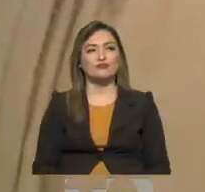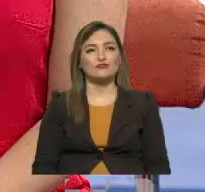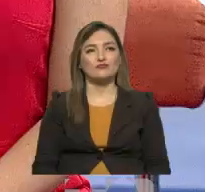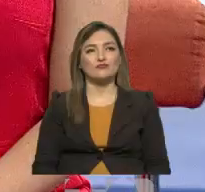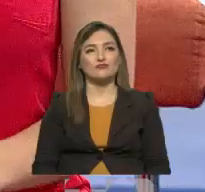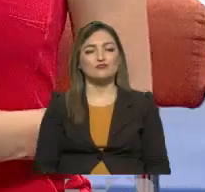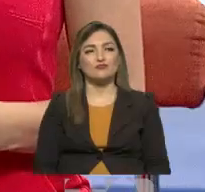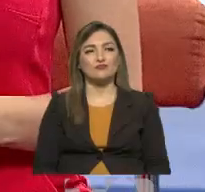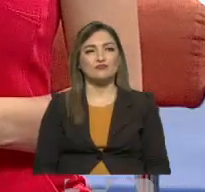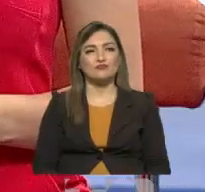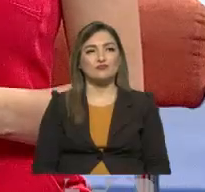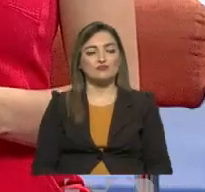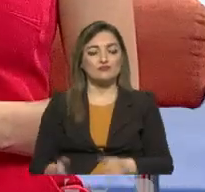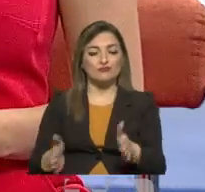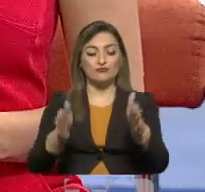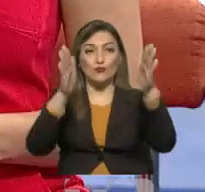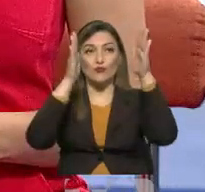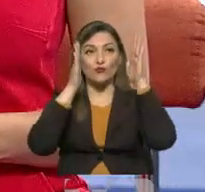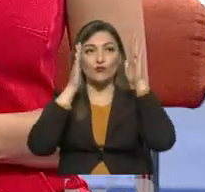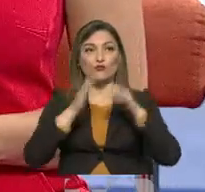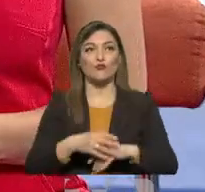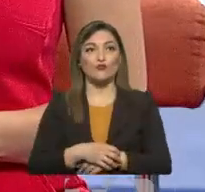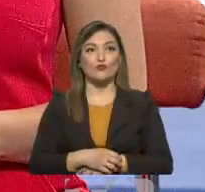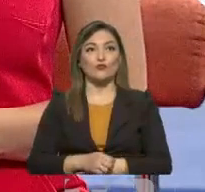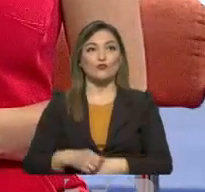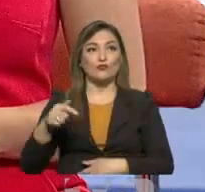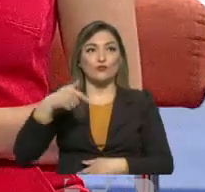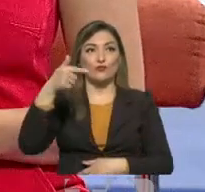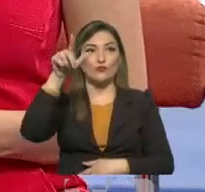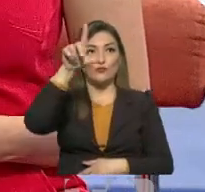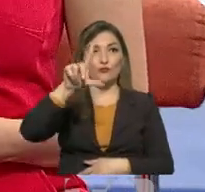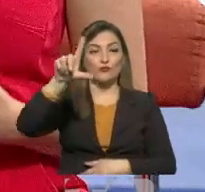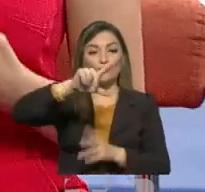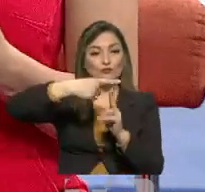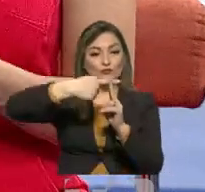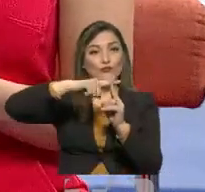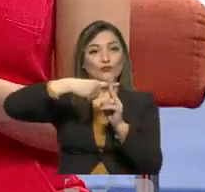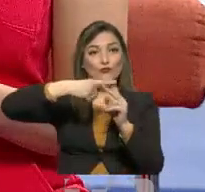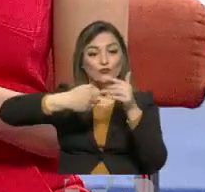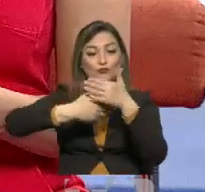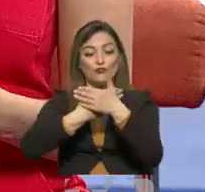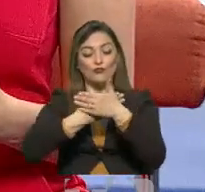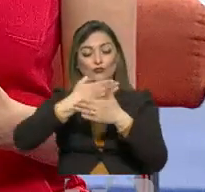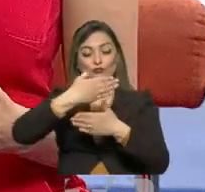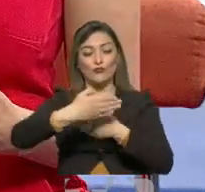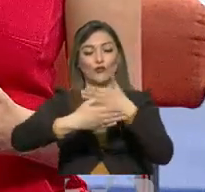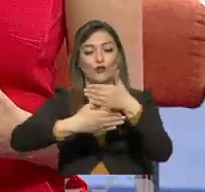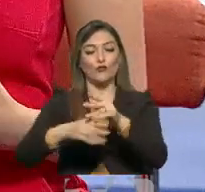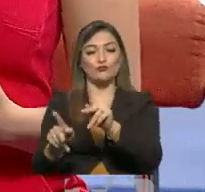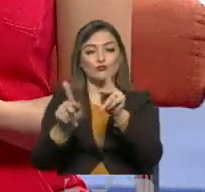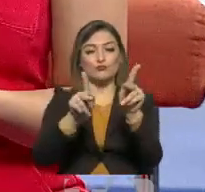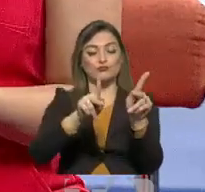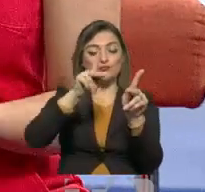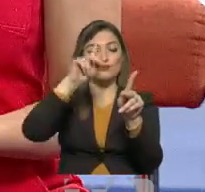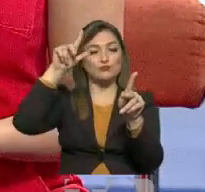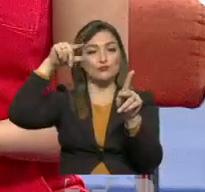horas. Presten mucha atención porque a partir del próximo lunes inicia ya una nueva fase en el plan de vacunación del gobierno